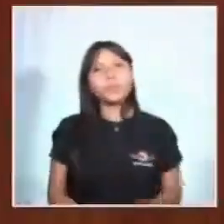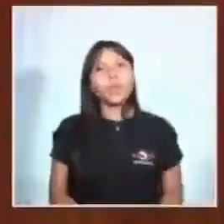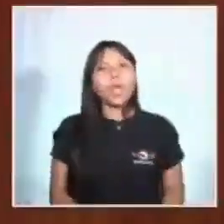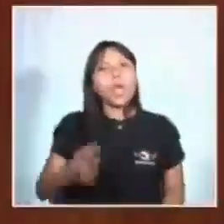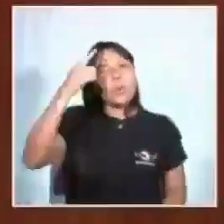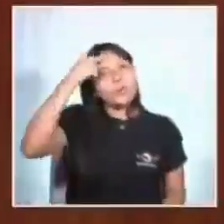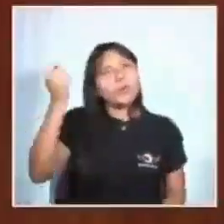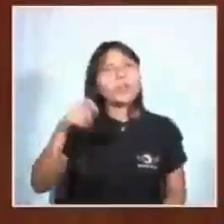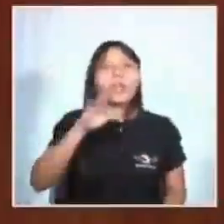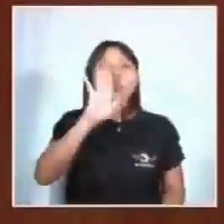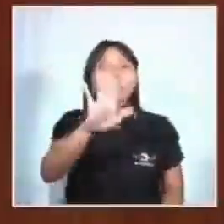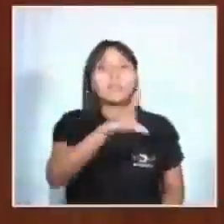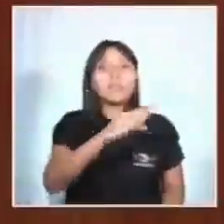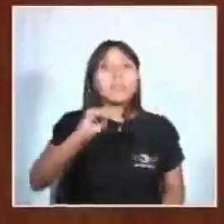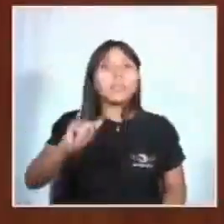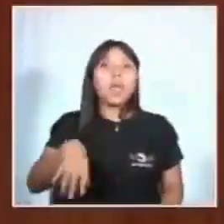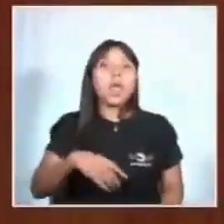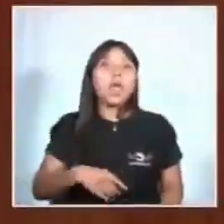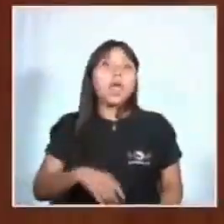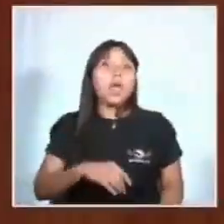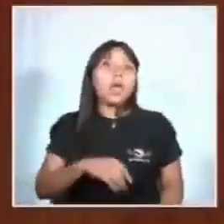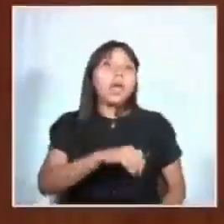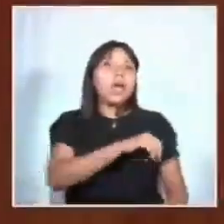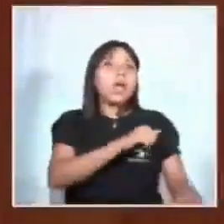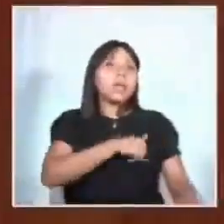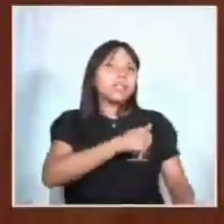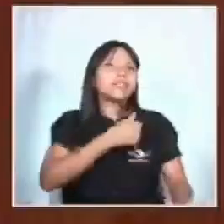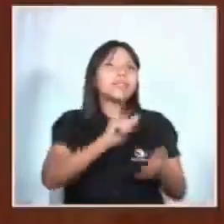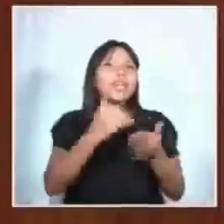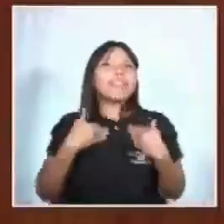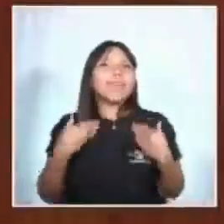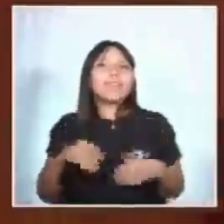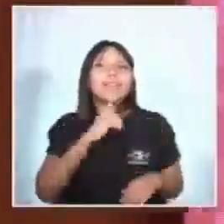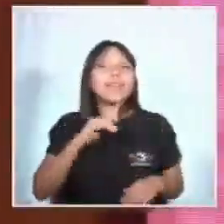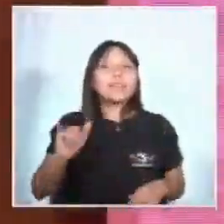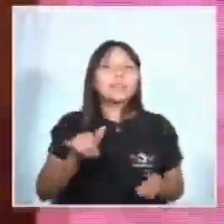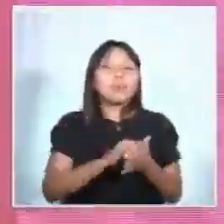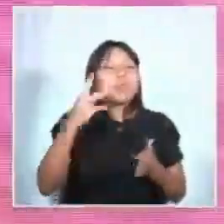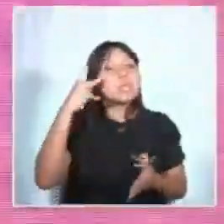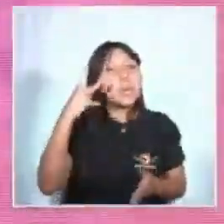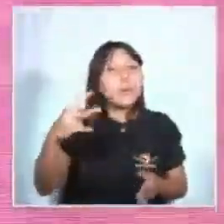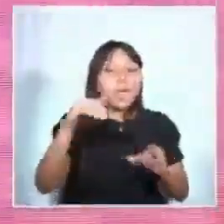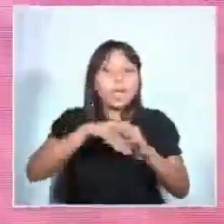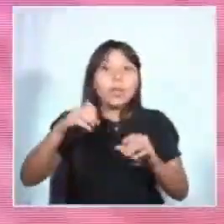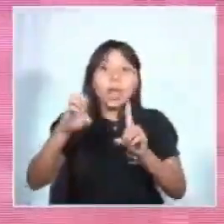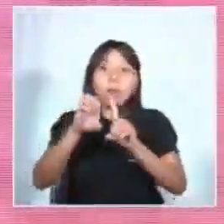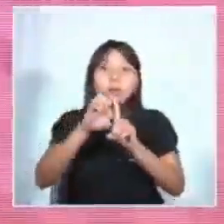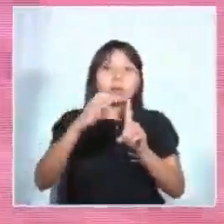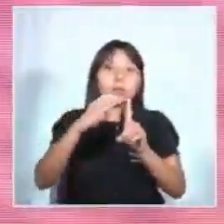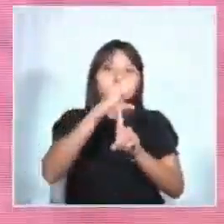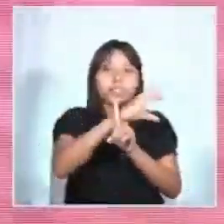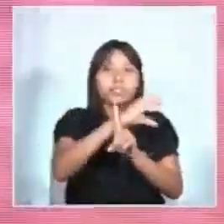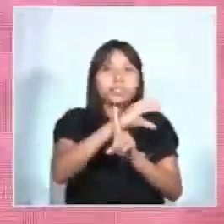Porque usted y la actitud que tiene es el reflejo de la condición interna que usted